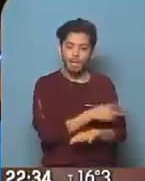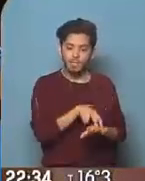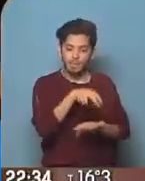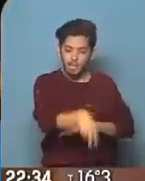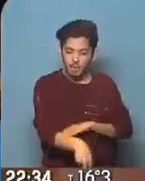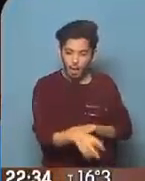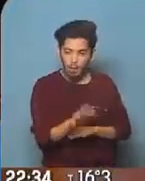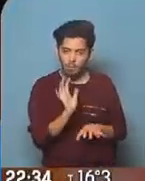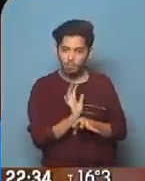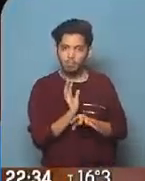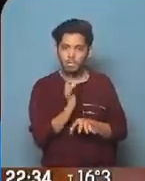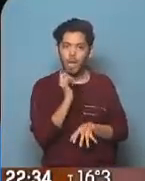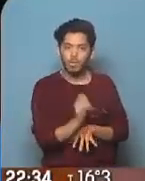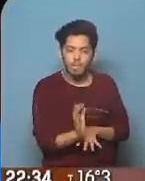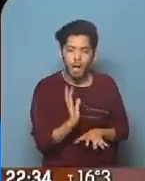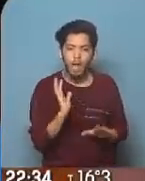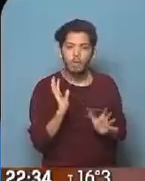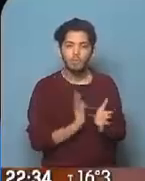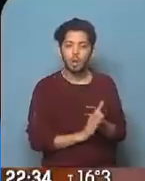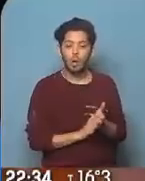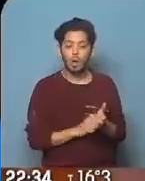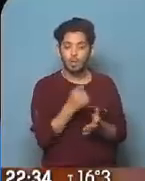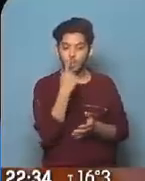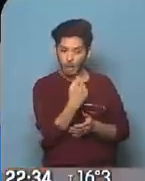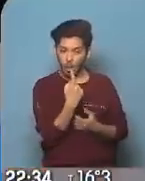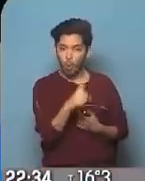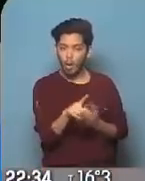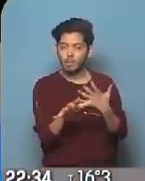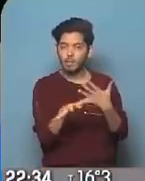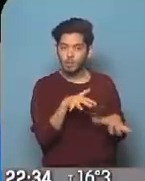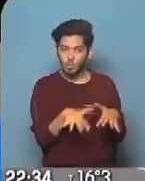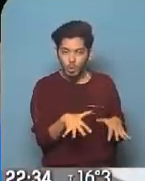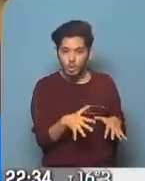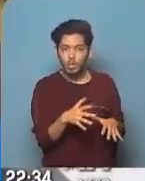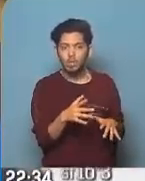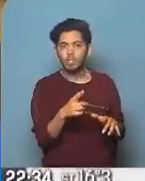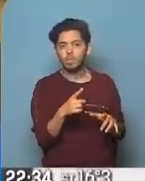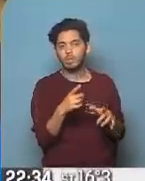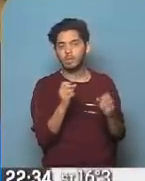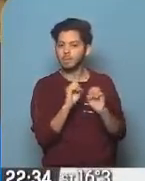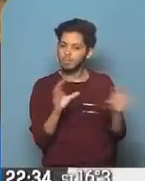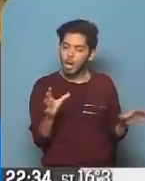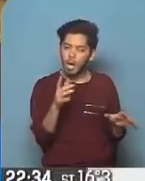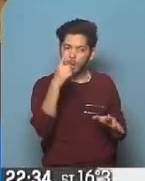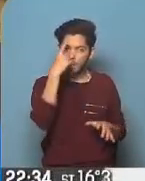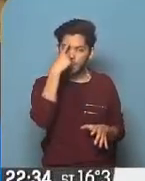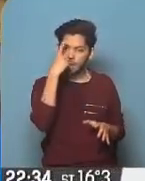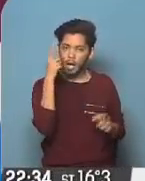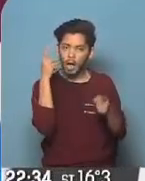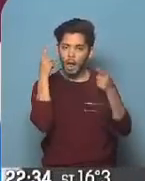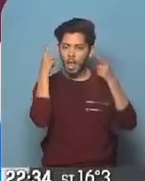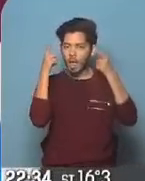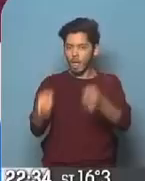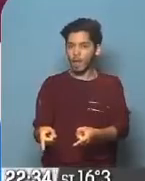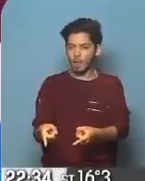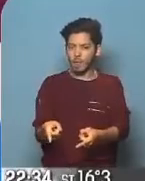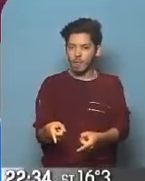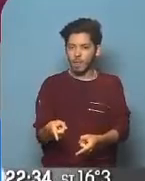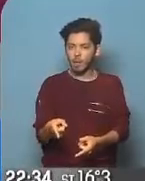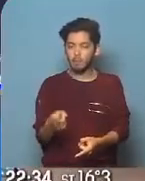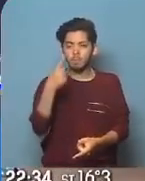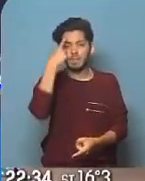diciendo, advertir de que tomen nota de cuál es la situación y que no es razonable apuntar hacia... Ese pensar tres